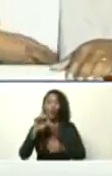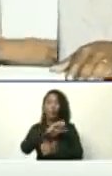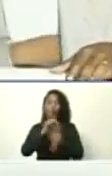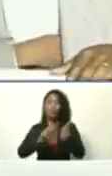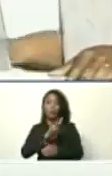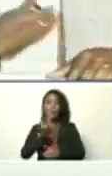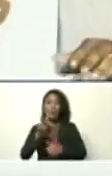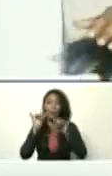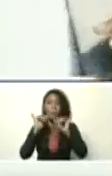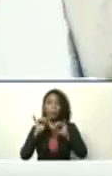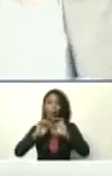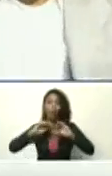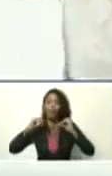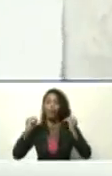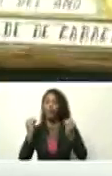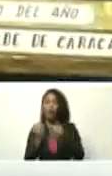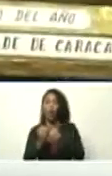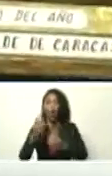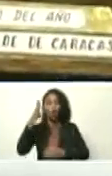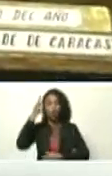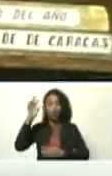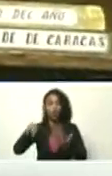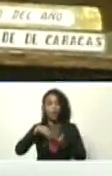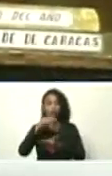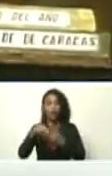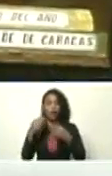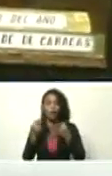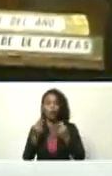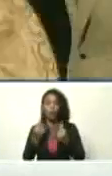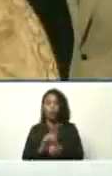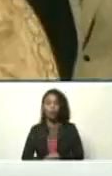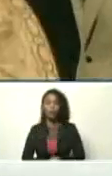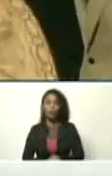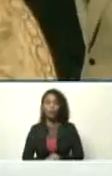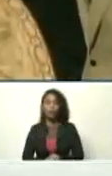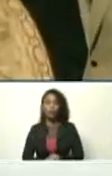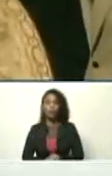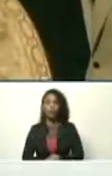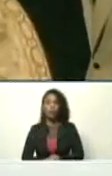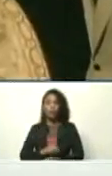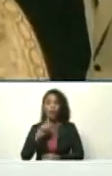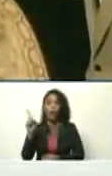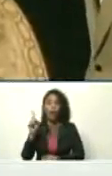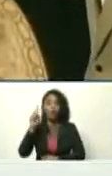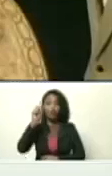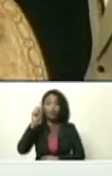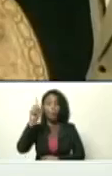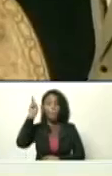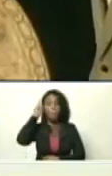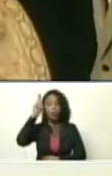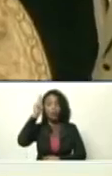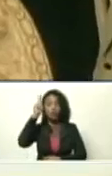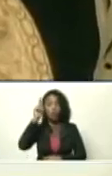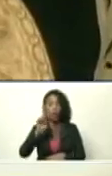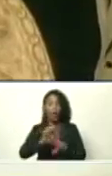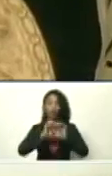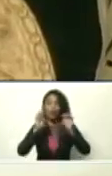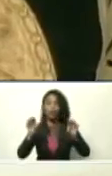vicepresidente en este mismo salón del Consejo Nacional de Economía. Él era un educador, un hombre del